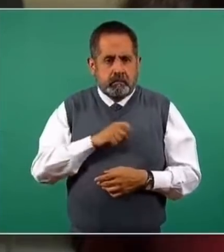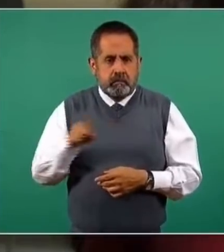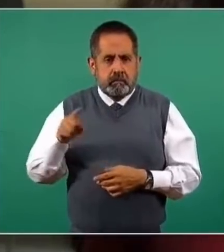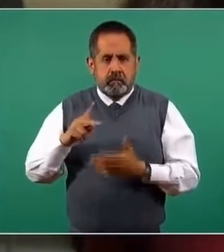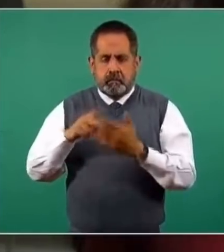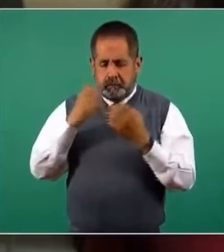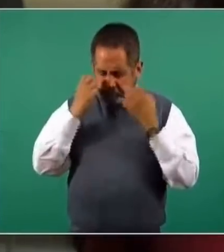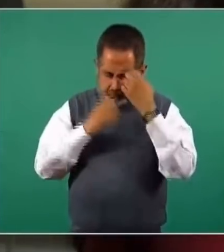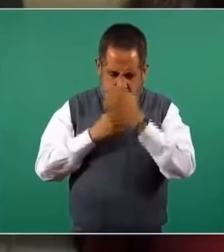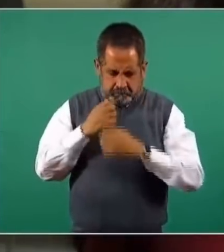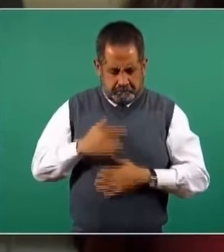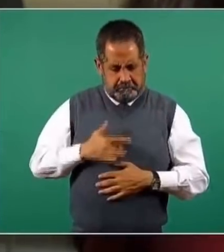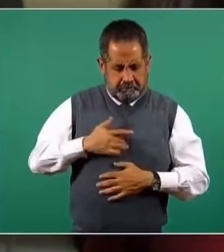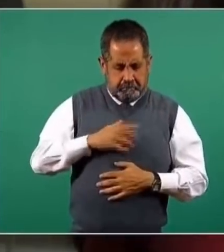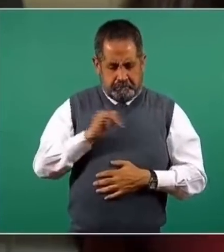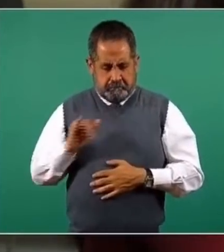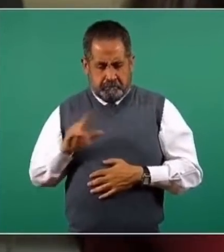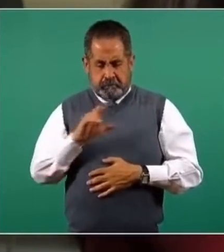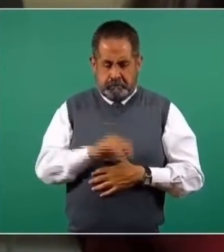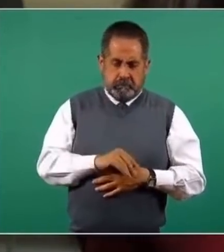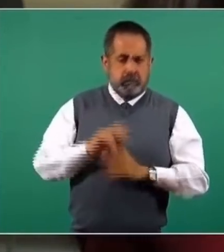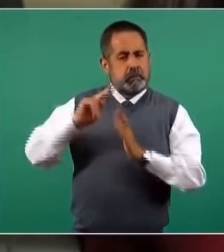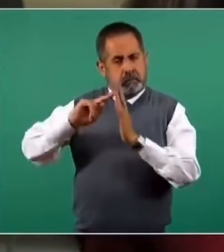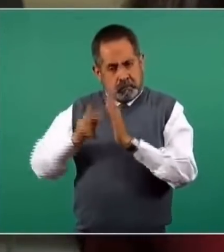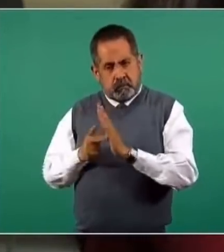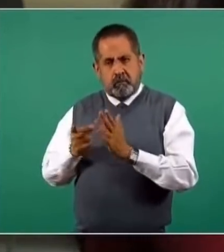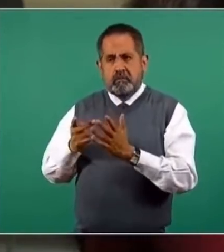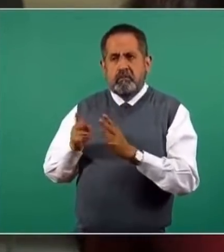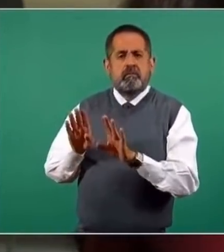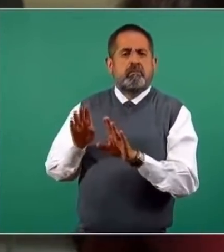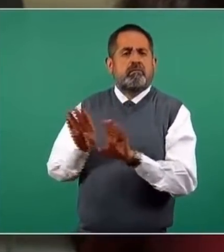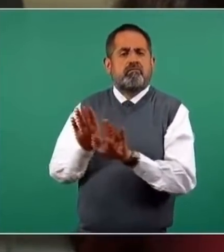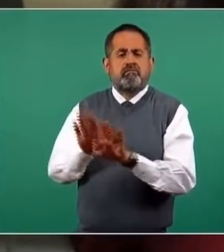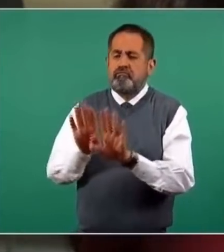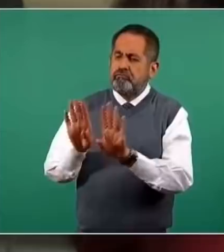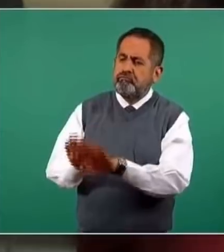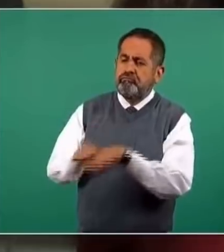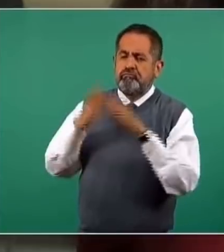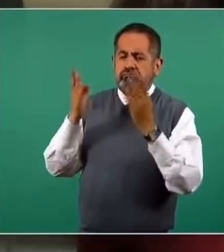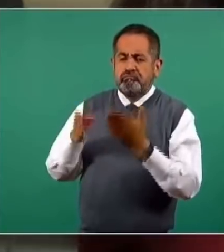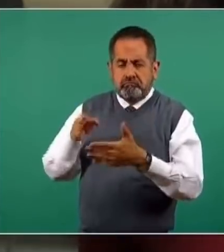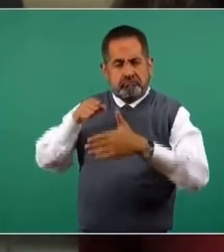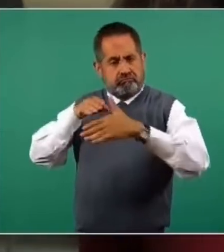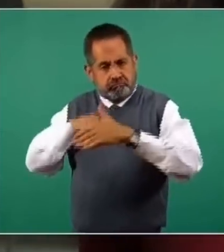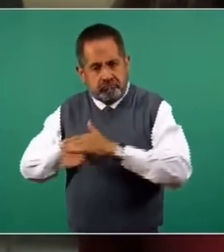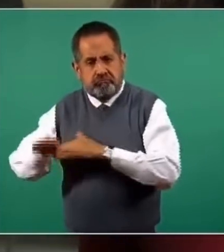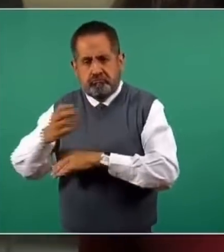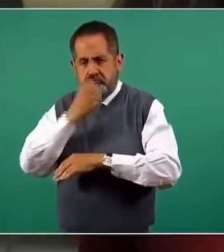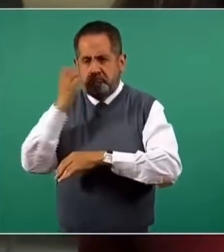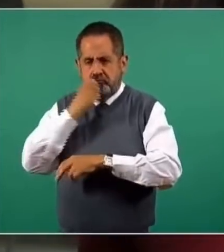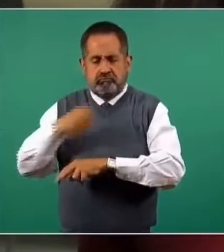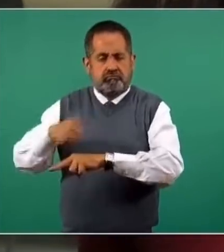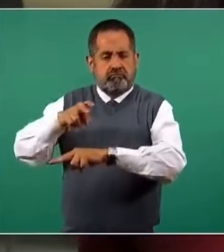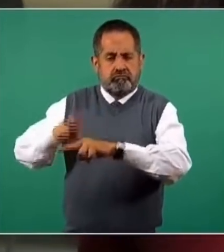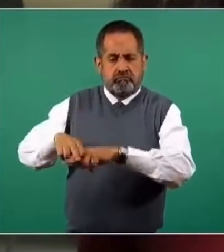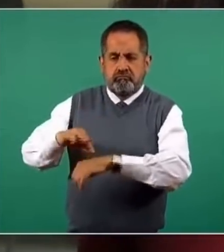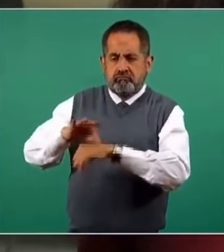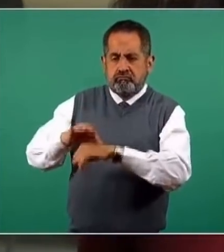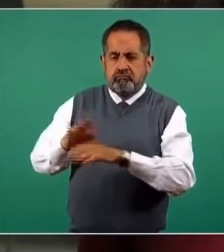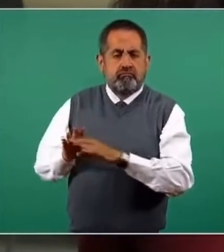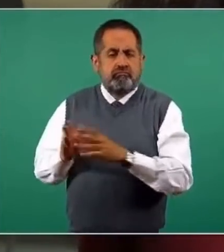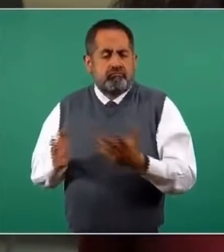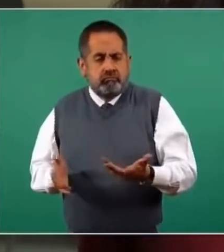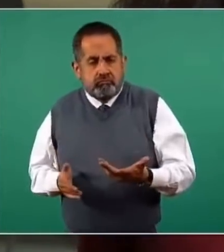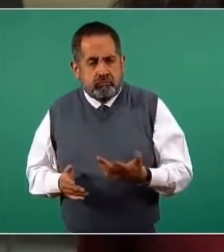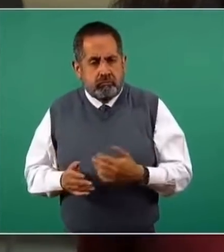de cómo se deberían estar haciendo los regresos a clases en los distintos estados, ¿no? Muchas veces lo que nos comentaban las